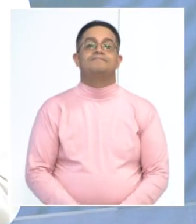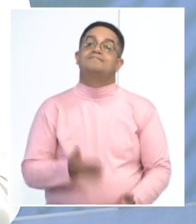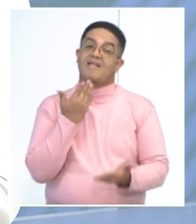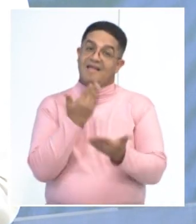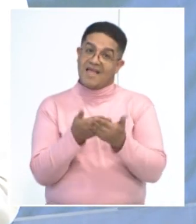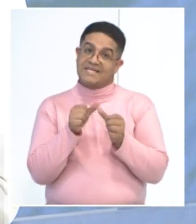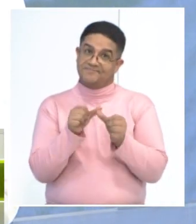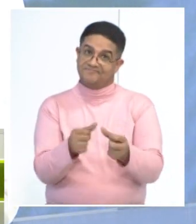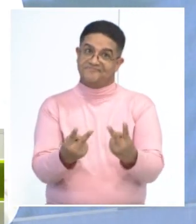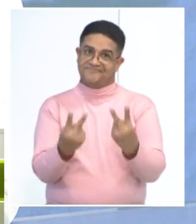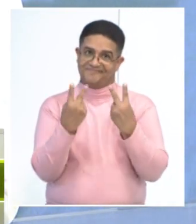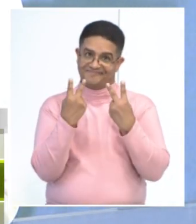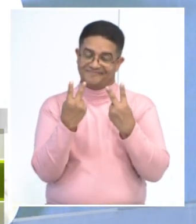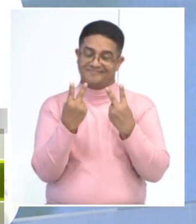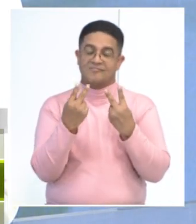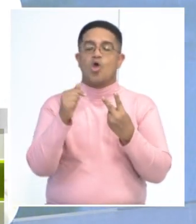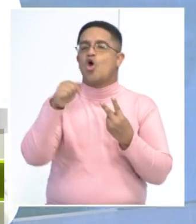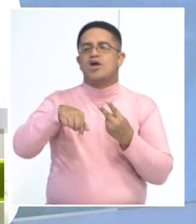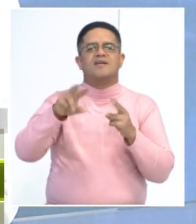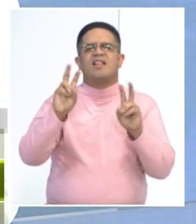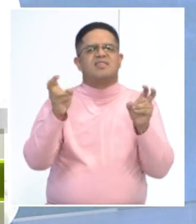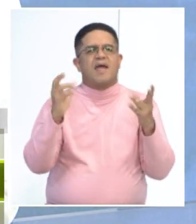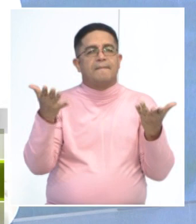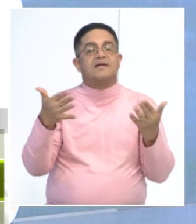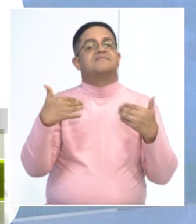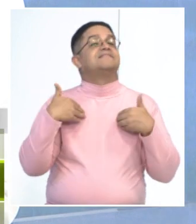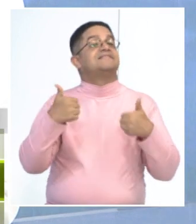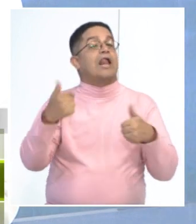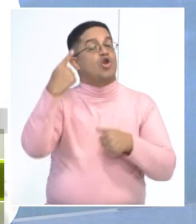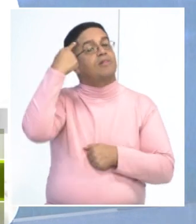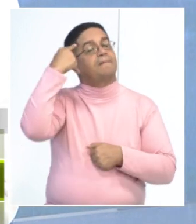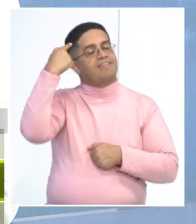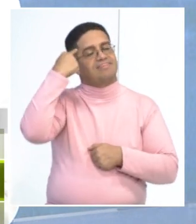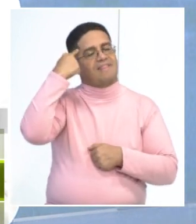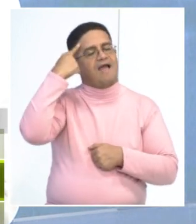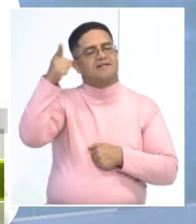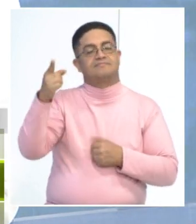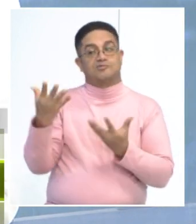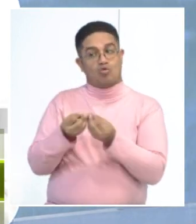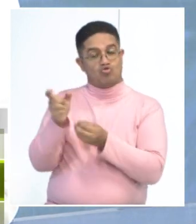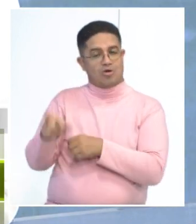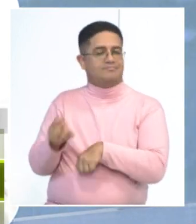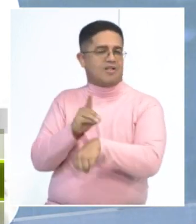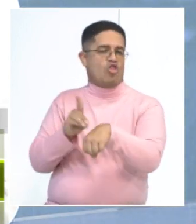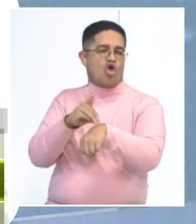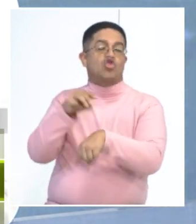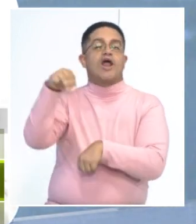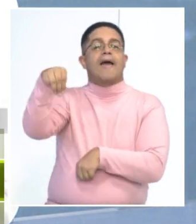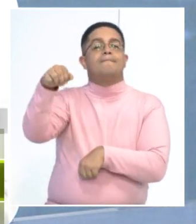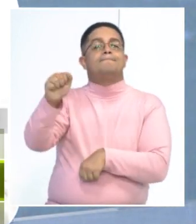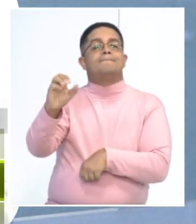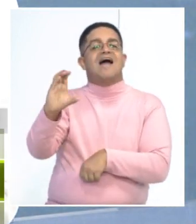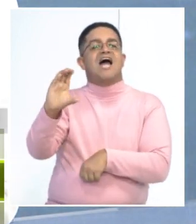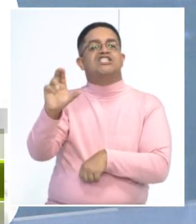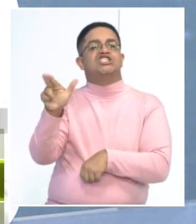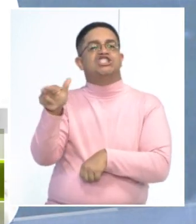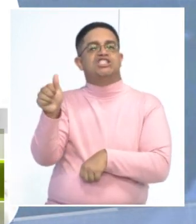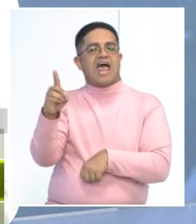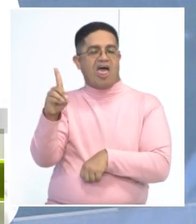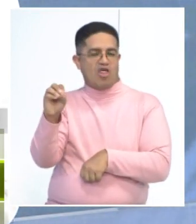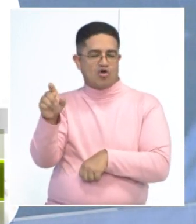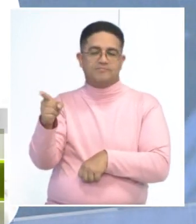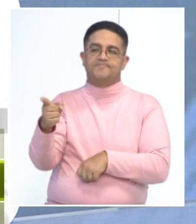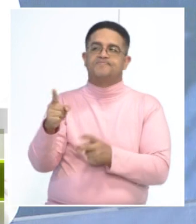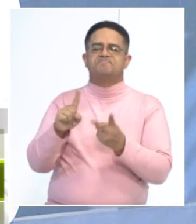Gracias por continuar en nuestra sintonía. Hoy estamos hablando sobre salud mental con Aiskel Machado, médico psiquiatra, y veíamos